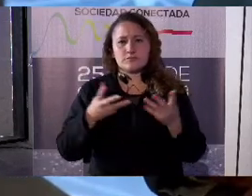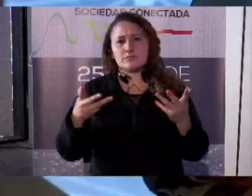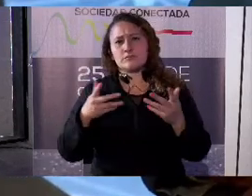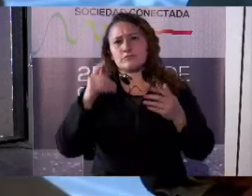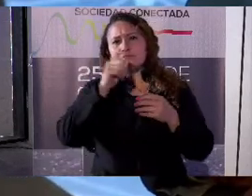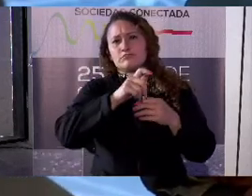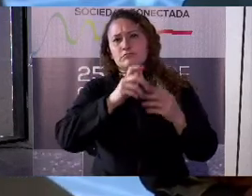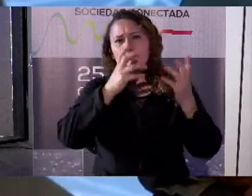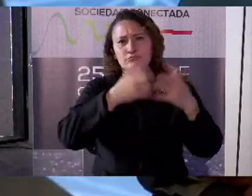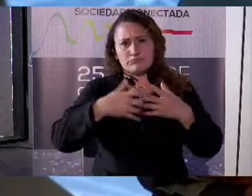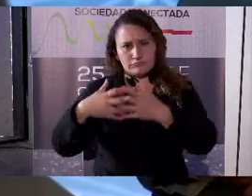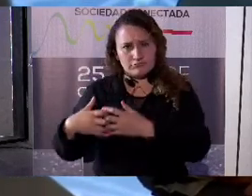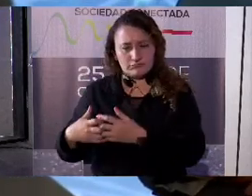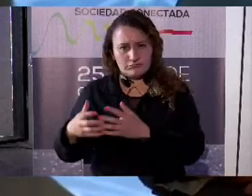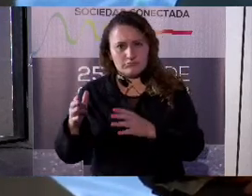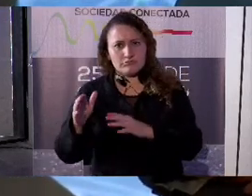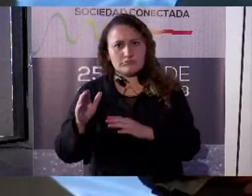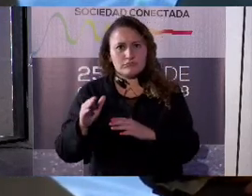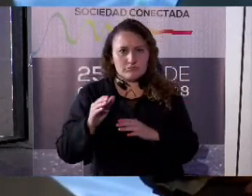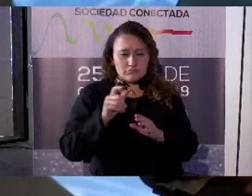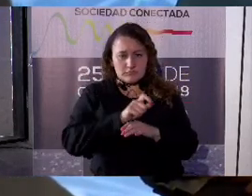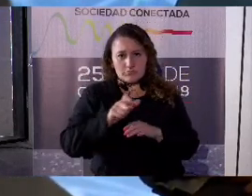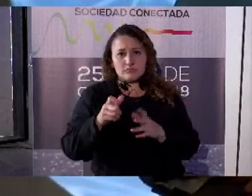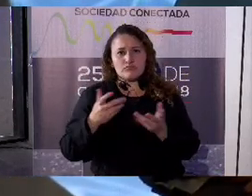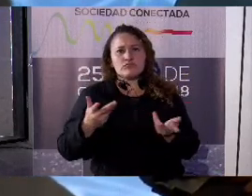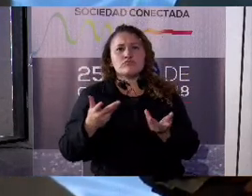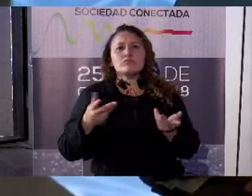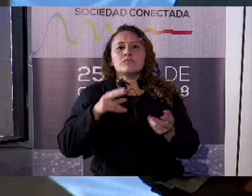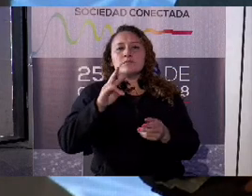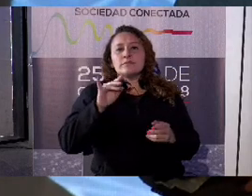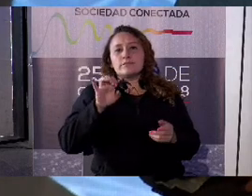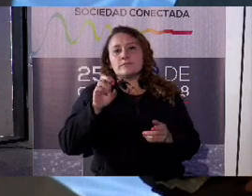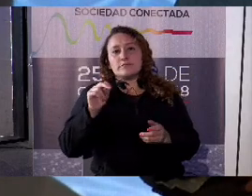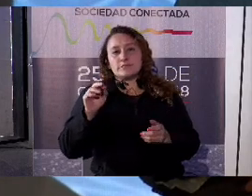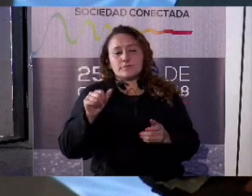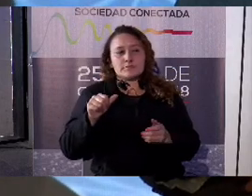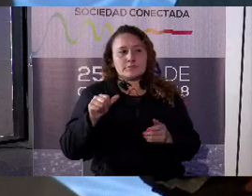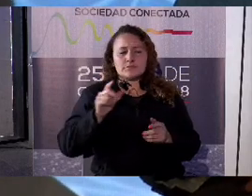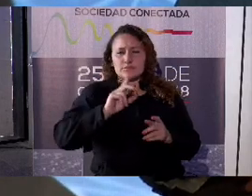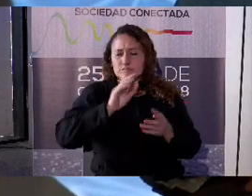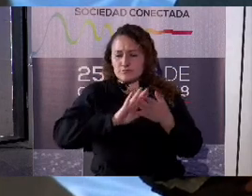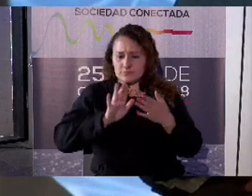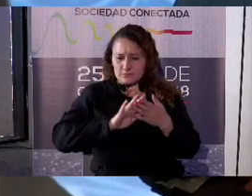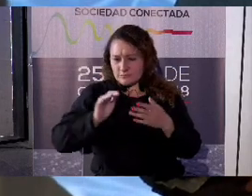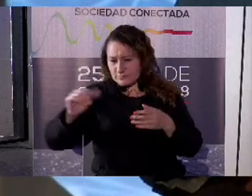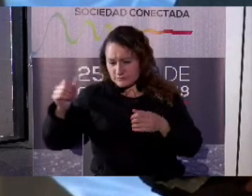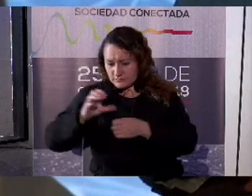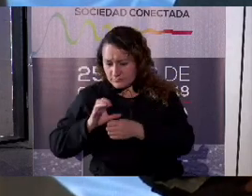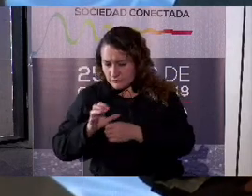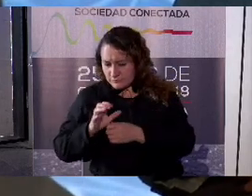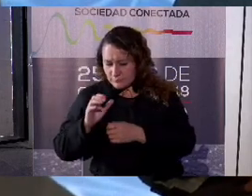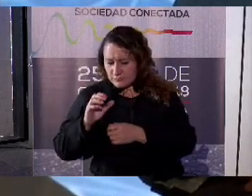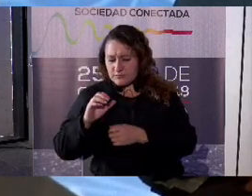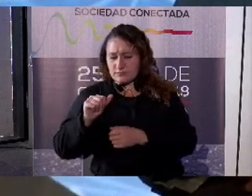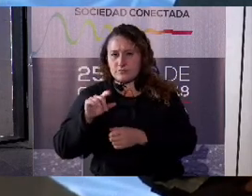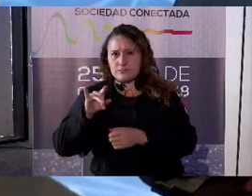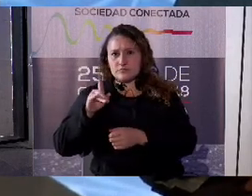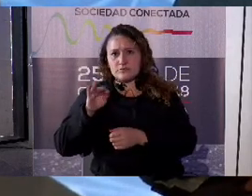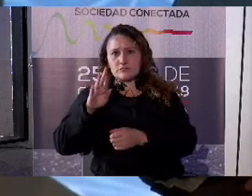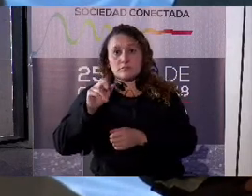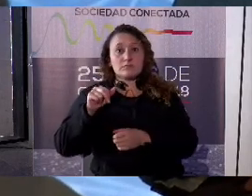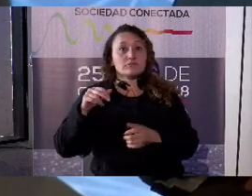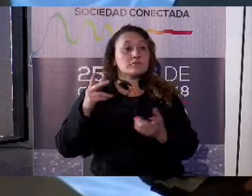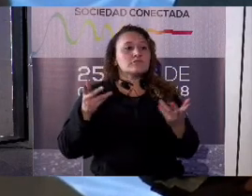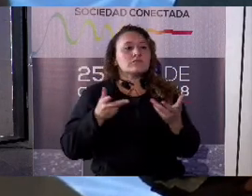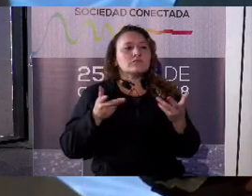interviene es en Viena eh Perdón en una ciudad de Austria no Viena de 62,000 habitantes en donde